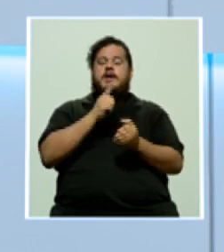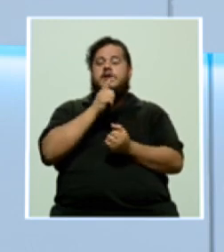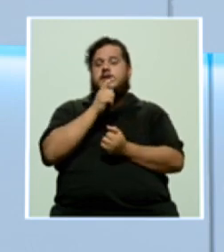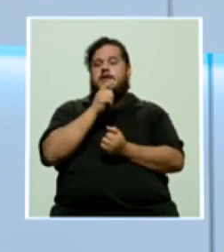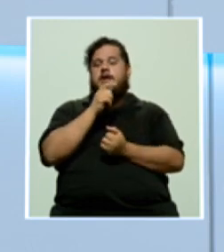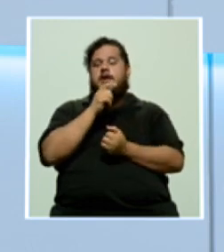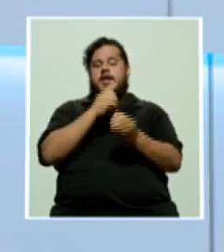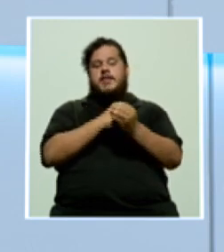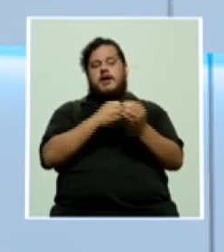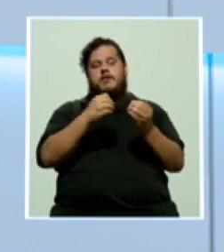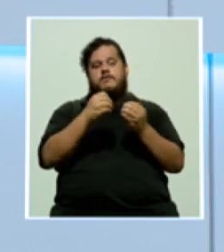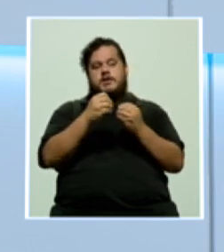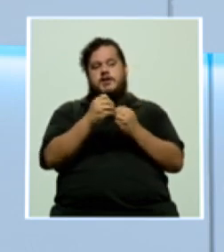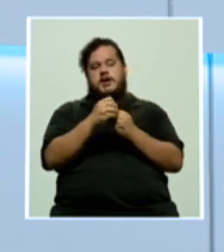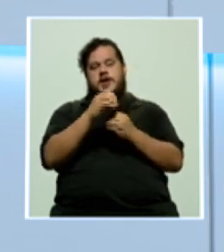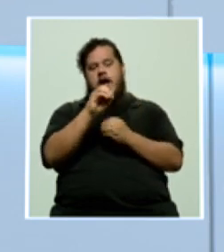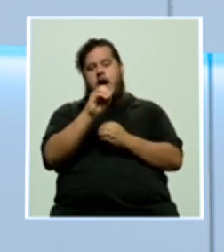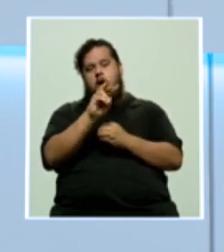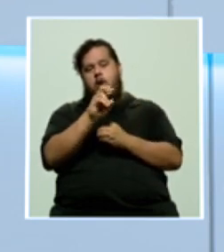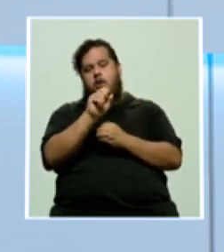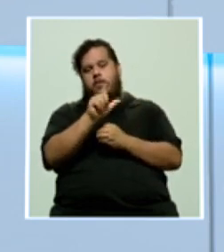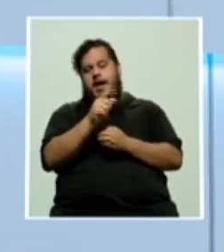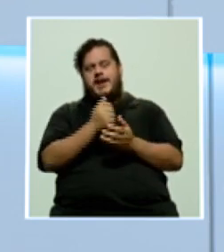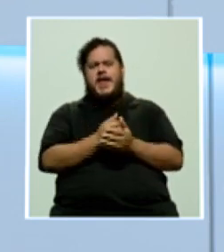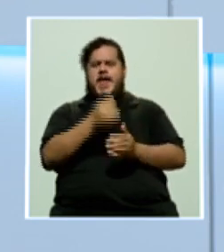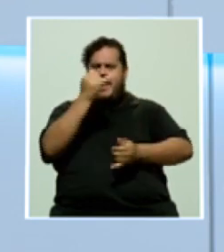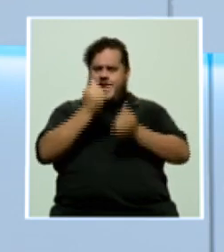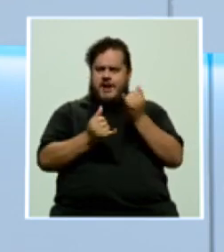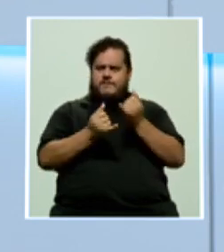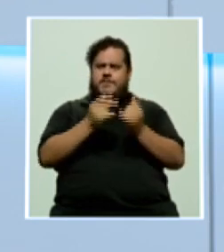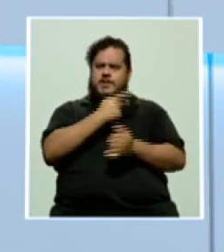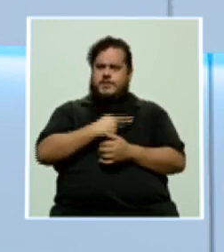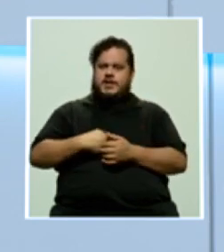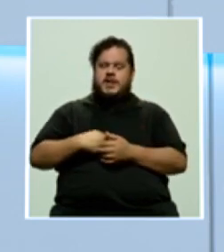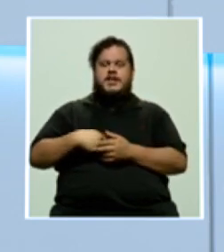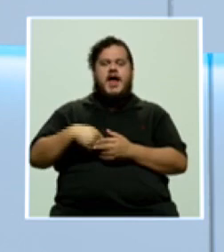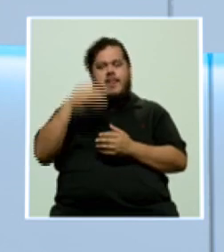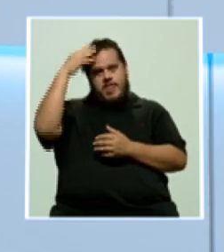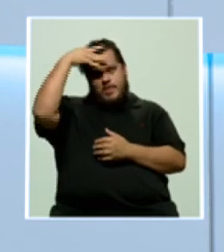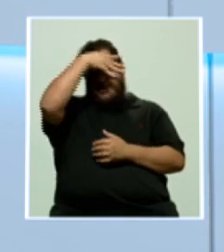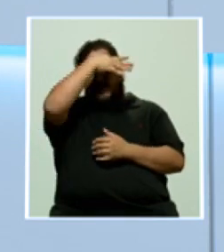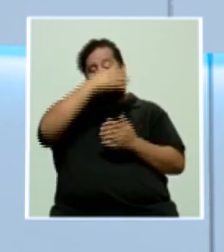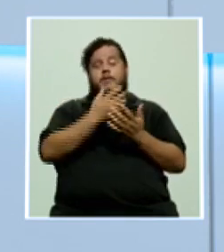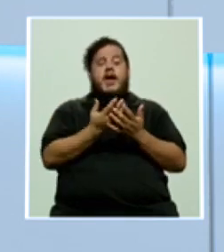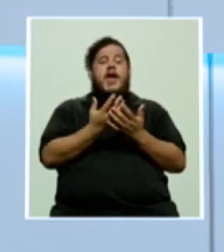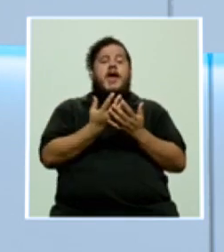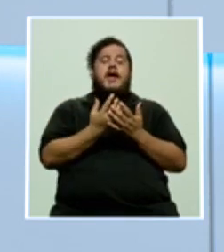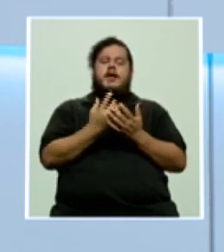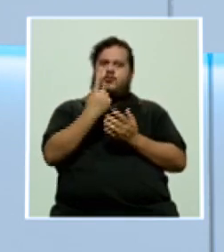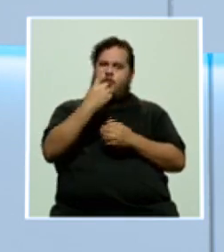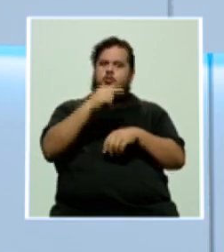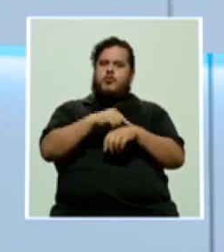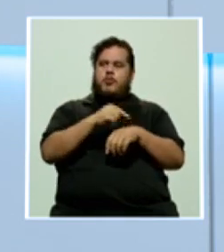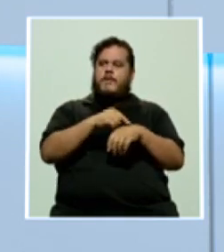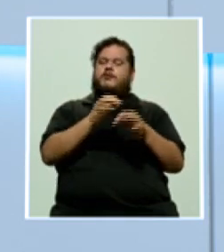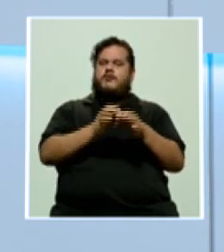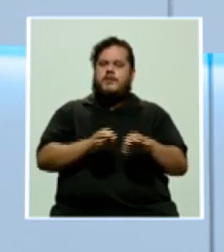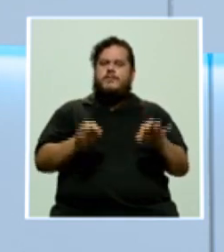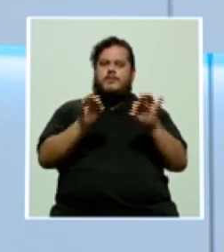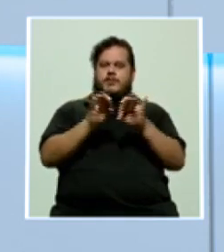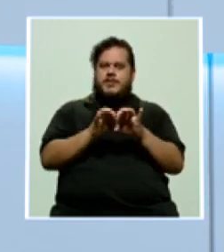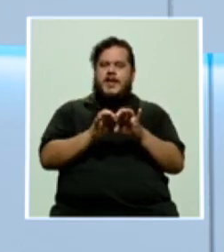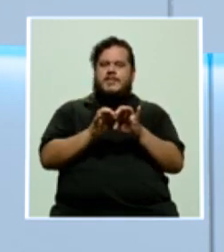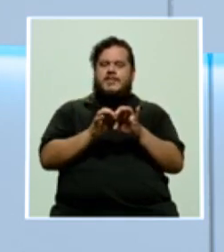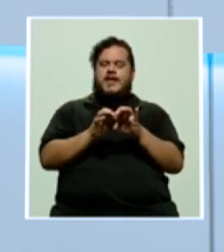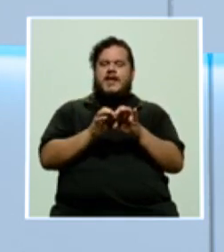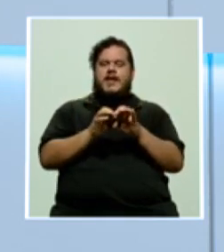la Oficina Oval, el fin de la presidencia de Donald Trump marca un momento bisagra en la